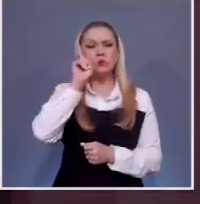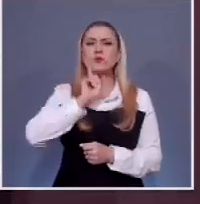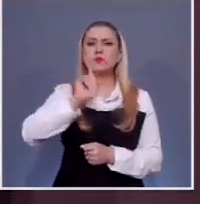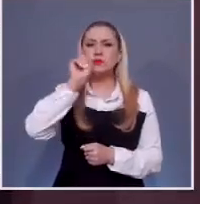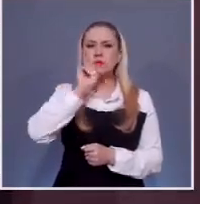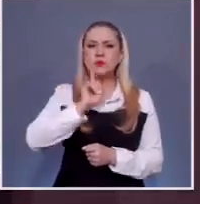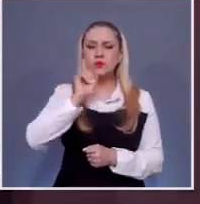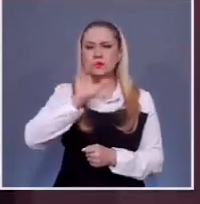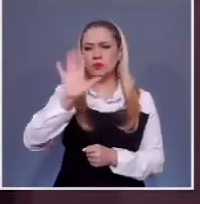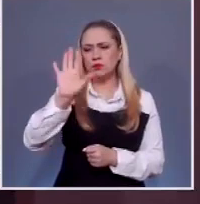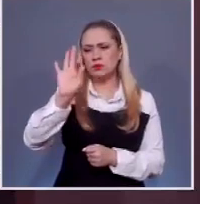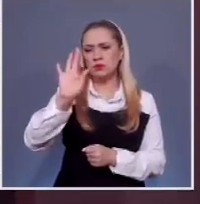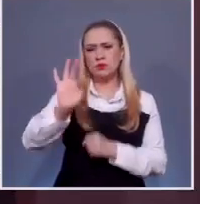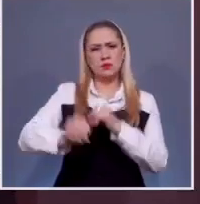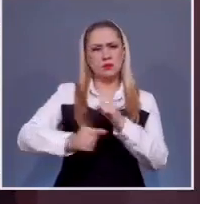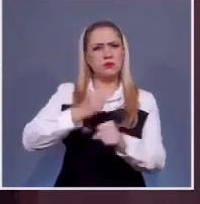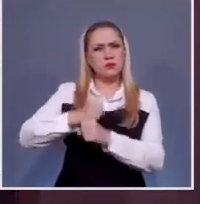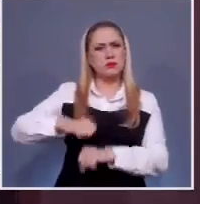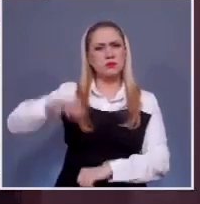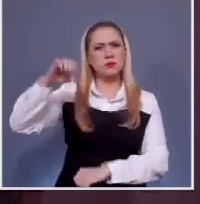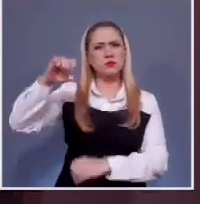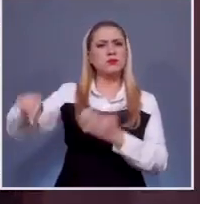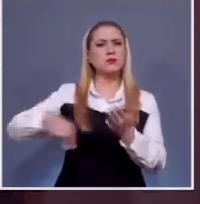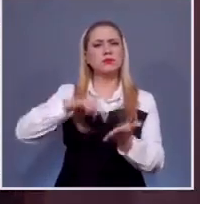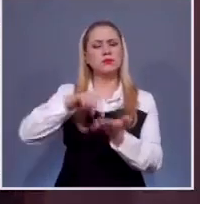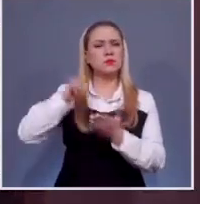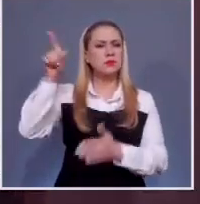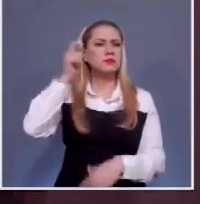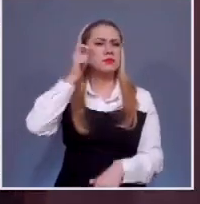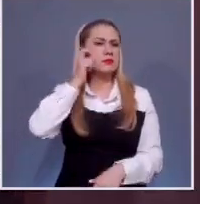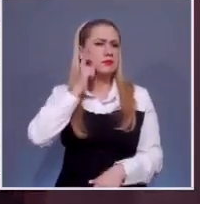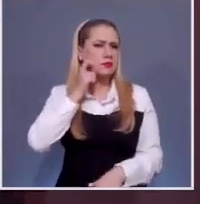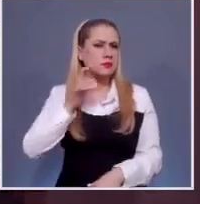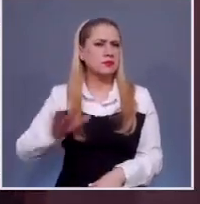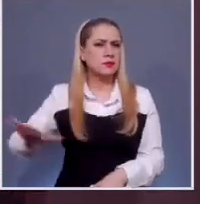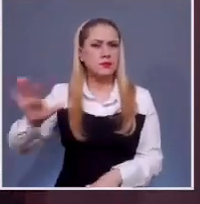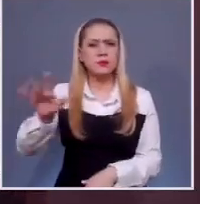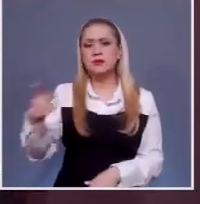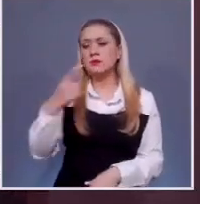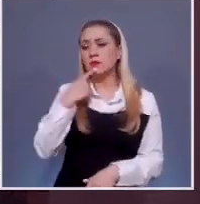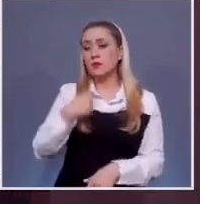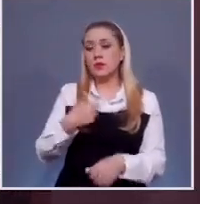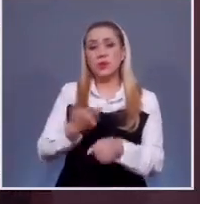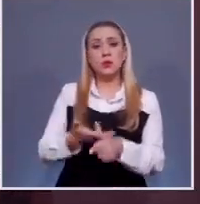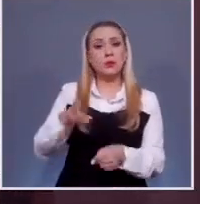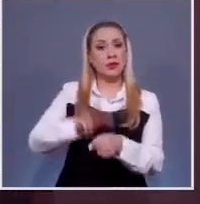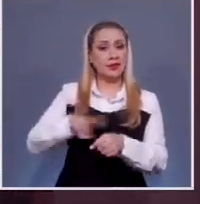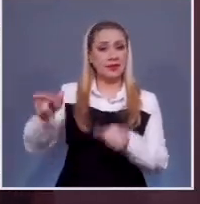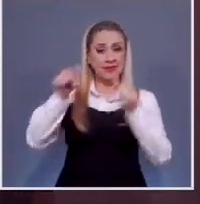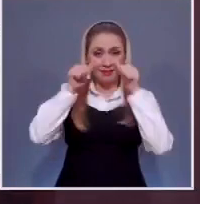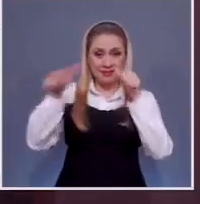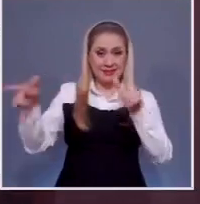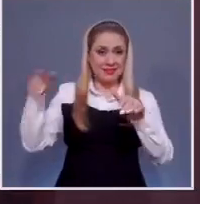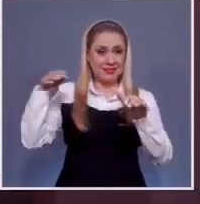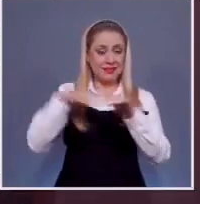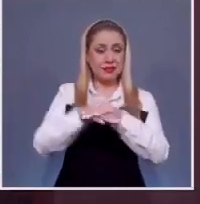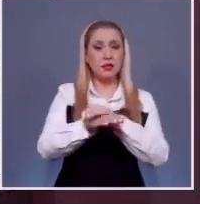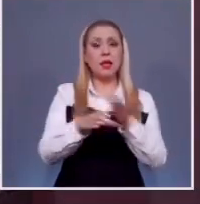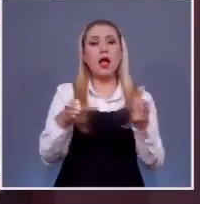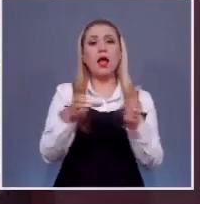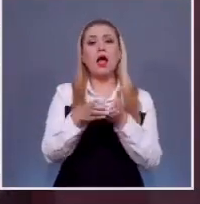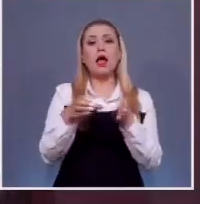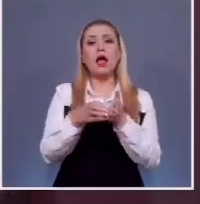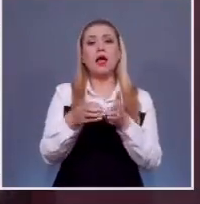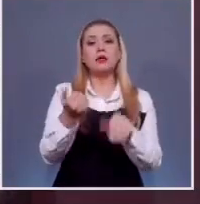años de la zona de Guerrero, que me decía que en el hospital donde la atendieron, le entregaron en una cajita de zapatos a su